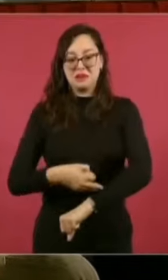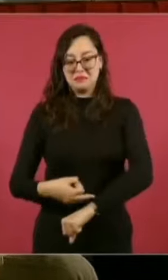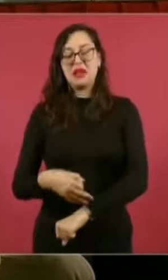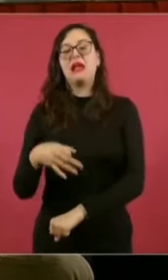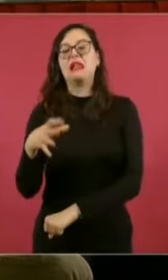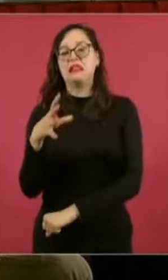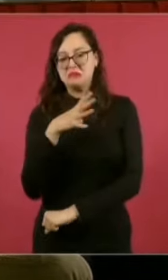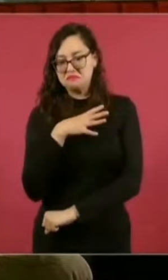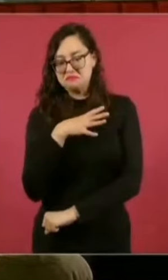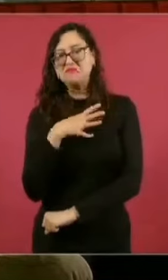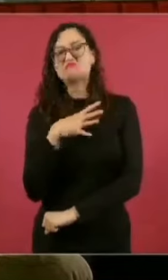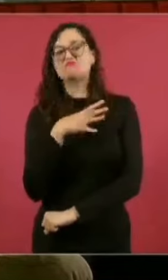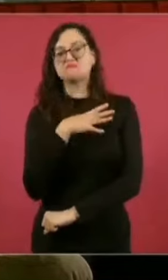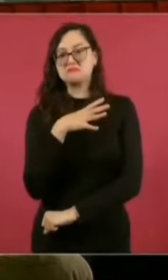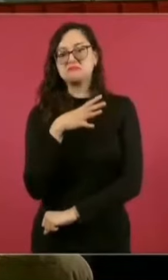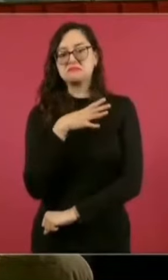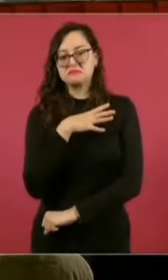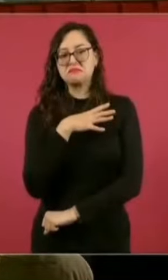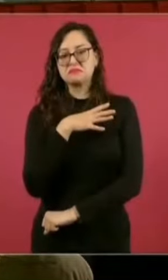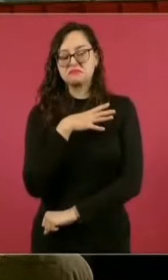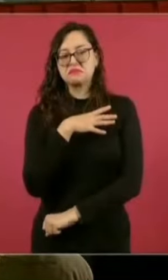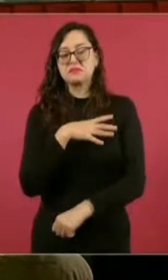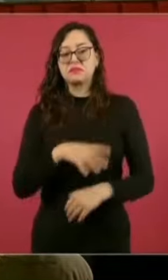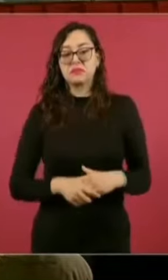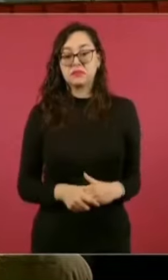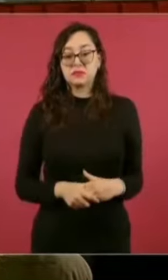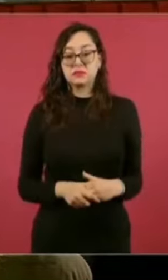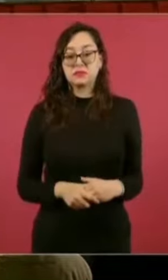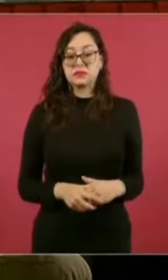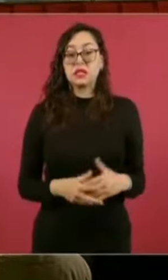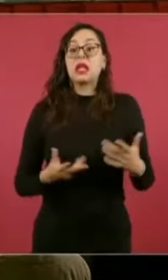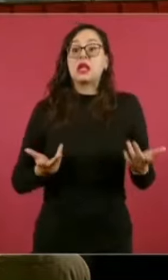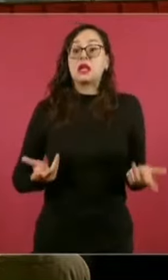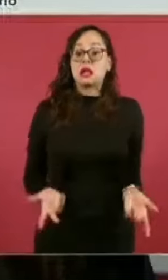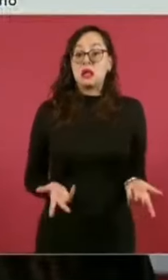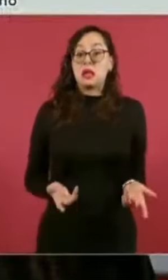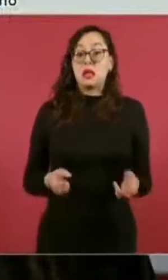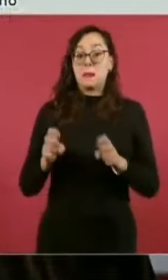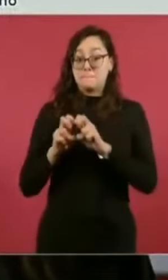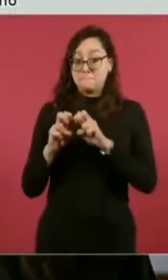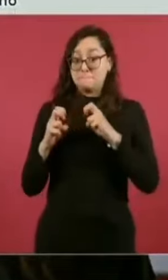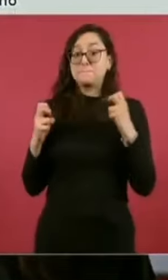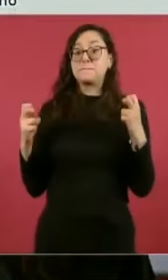Poder Judicial. Los magistrados tienen en promedio